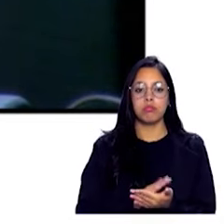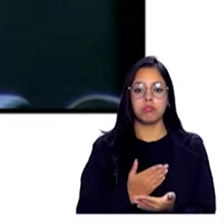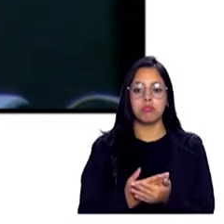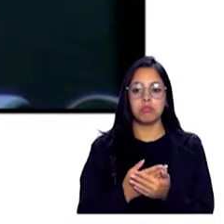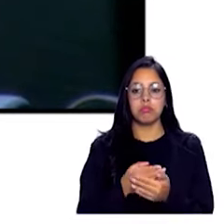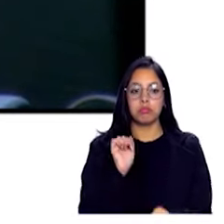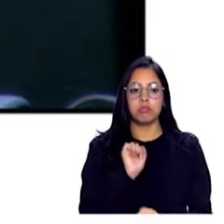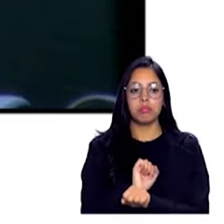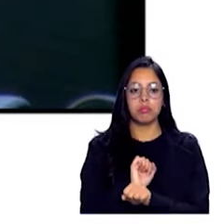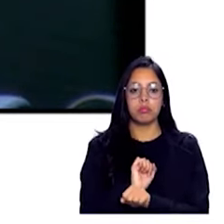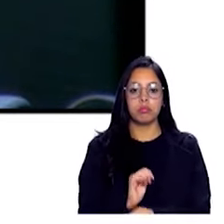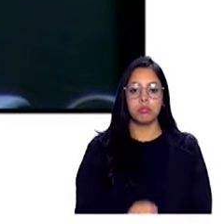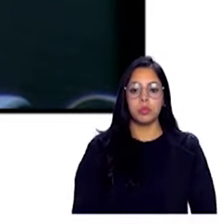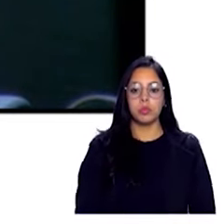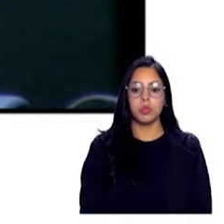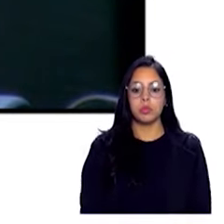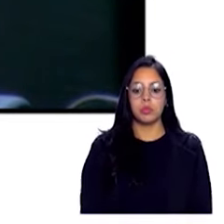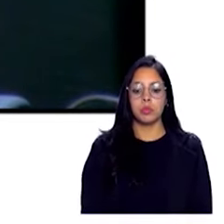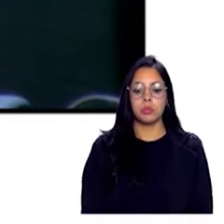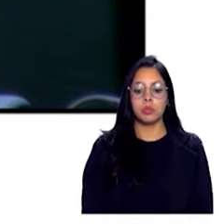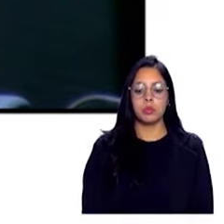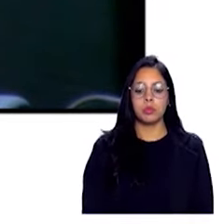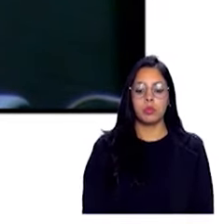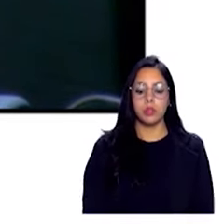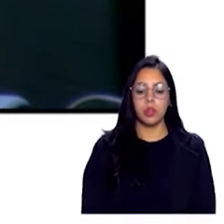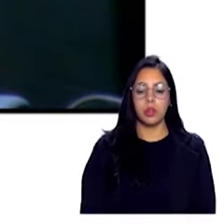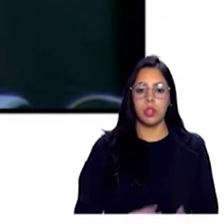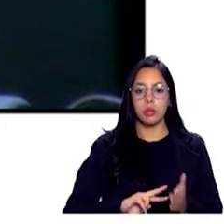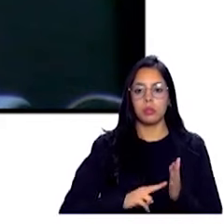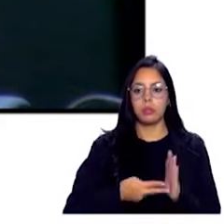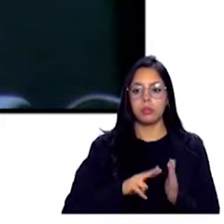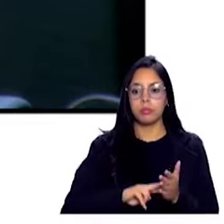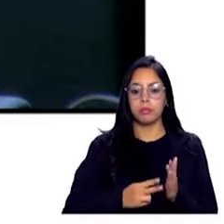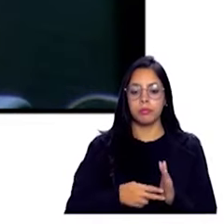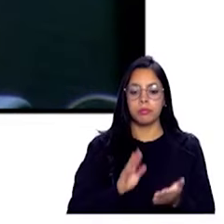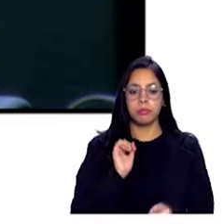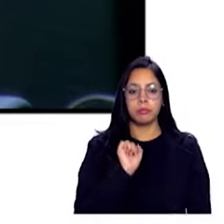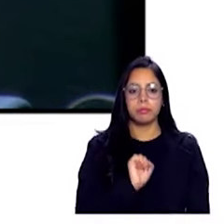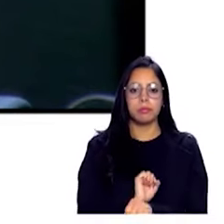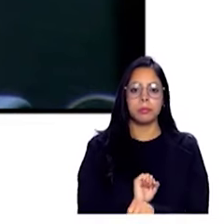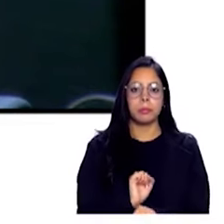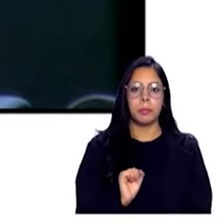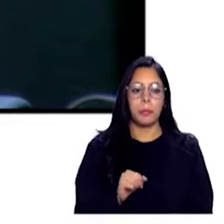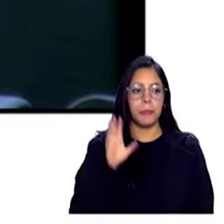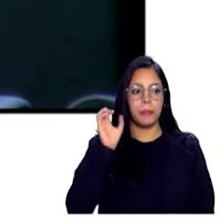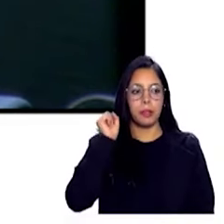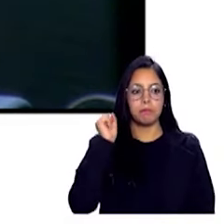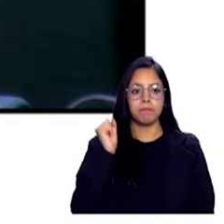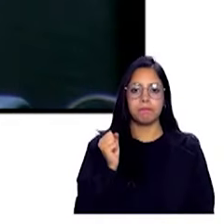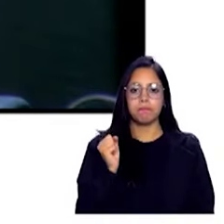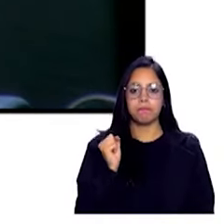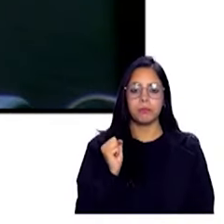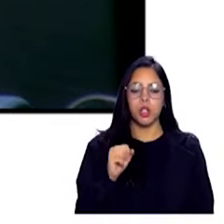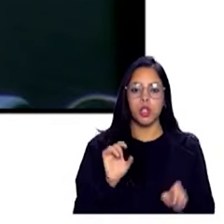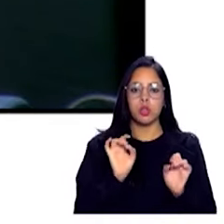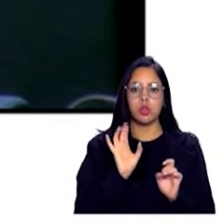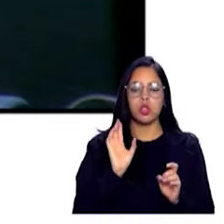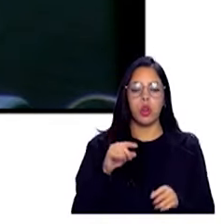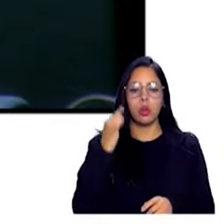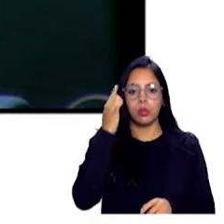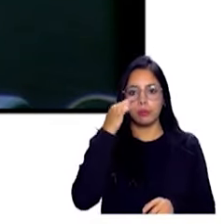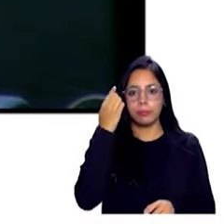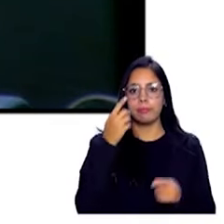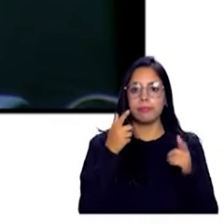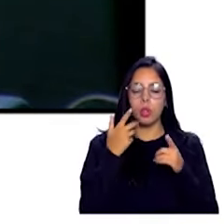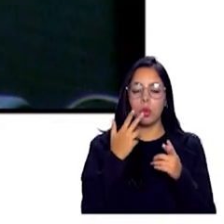obliga a que los criterios vamos a decir formalistas los criterios de Simple aplicación o